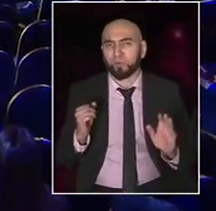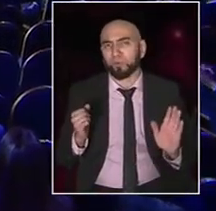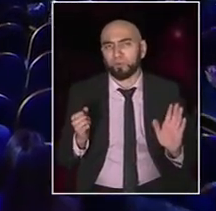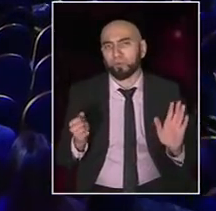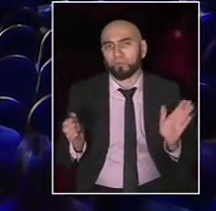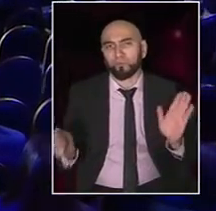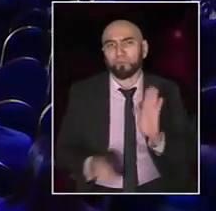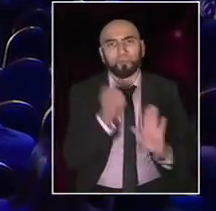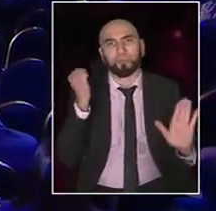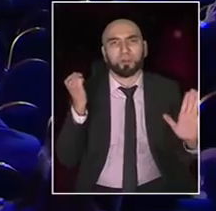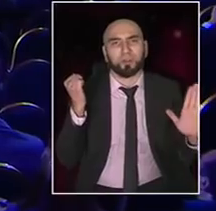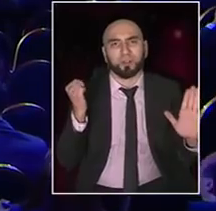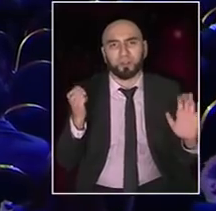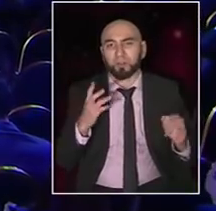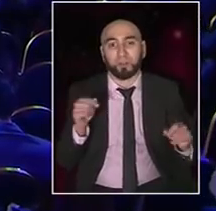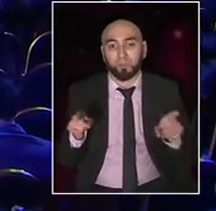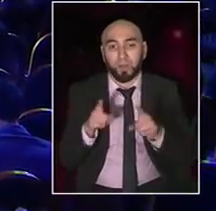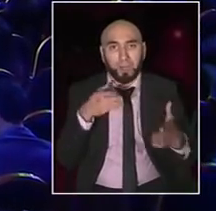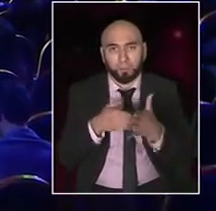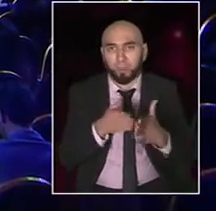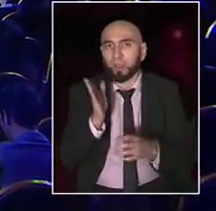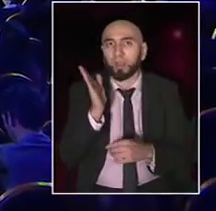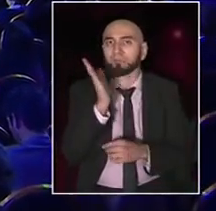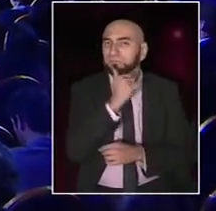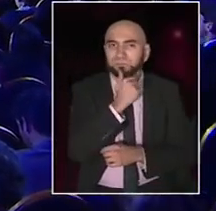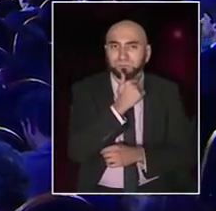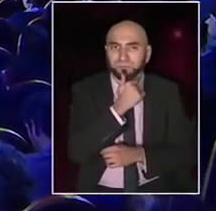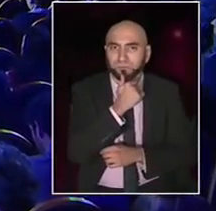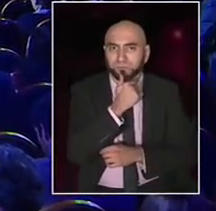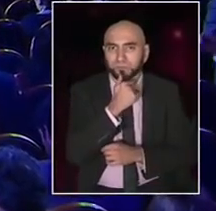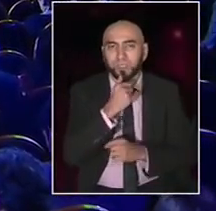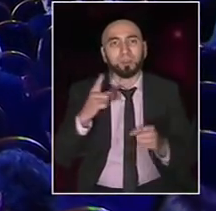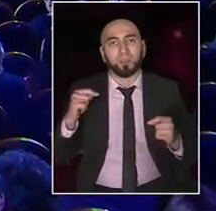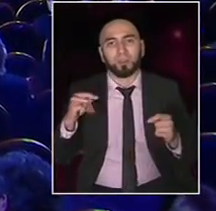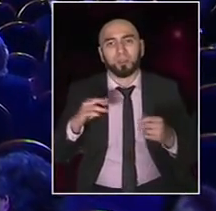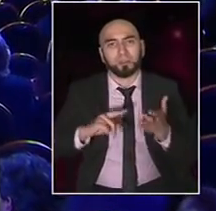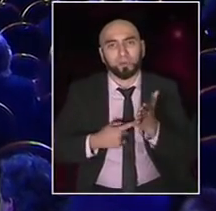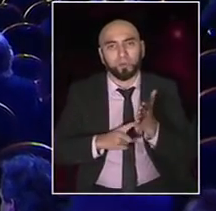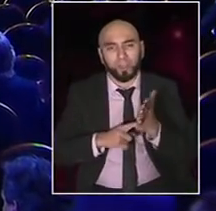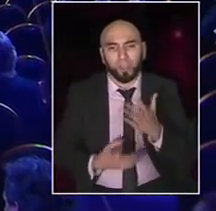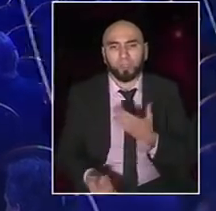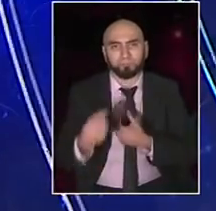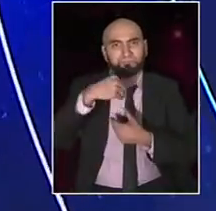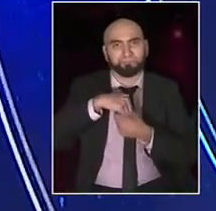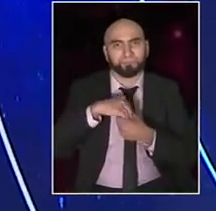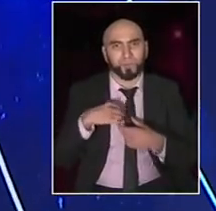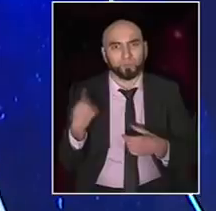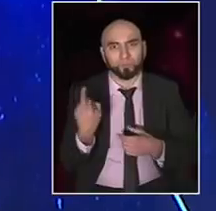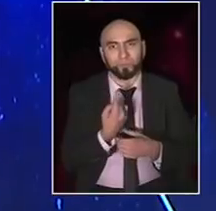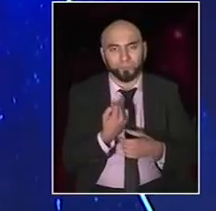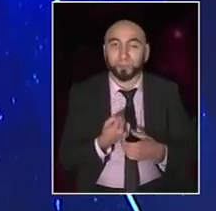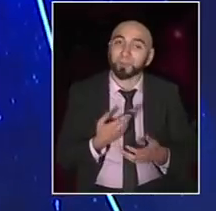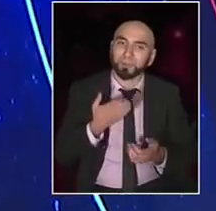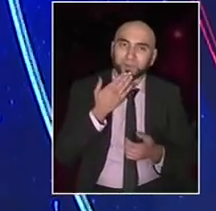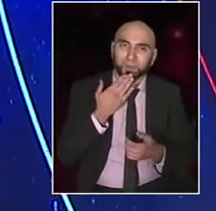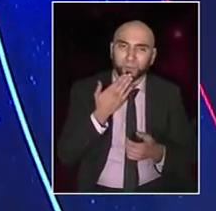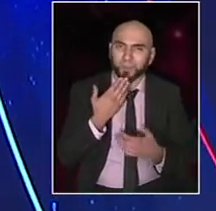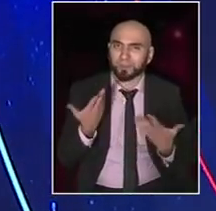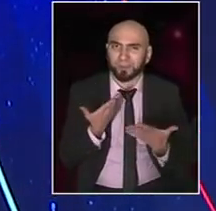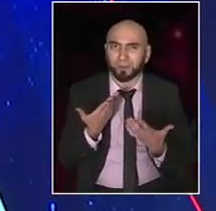físico, lo digital y lo biológico, incorporando la tecnología en nosotros. Y ocurre también cuando nuestro propio